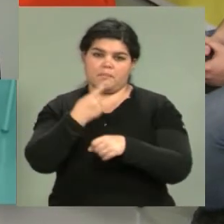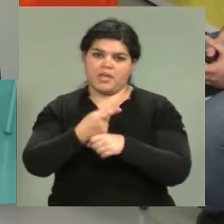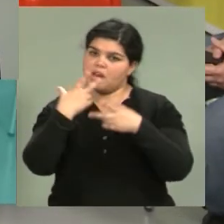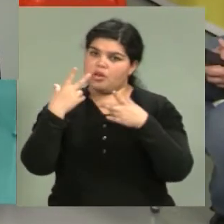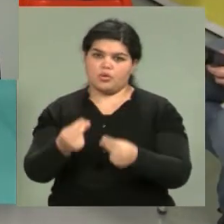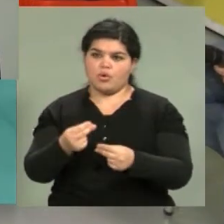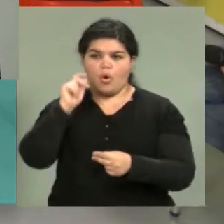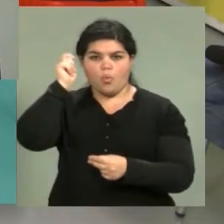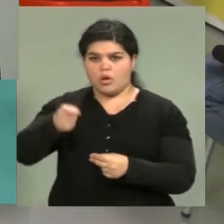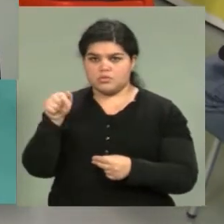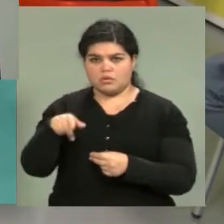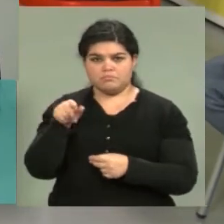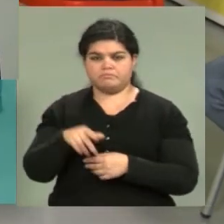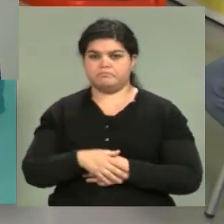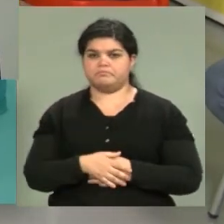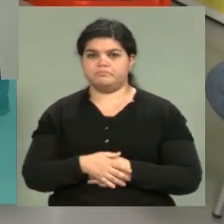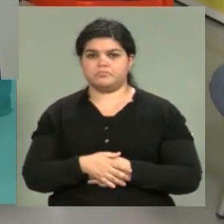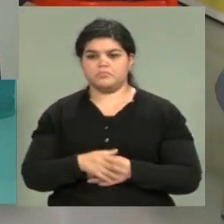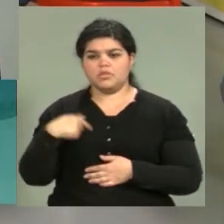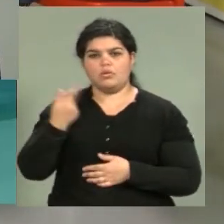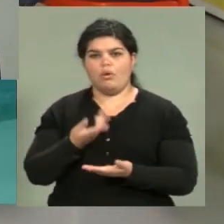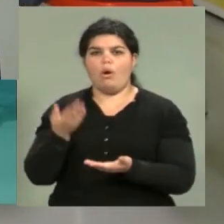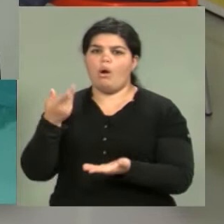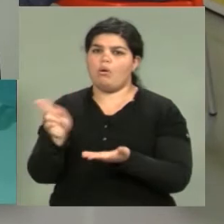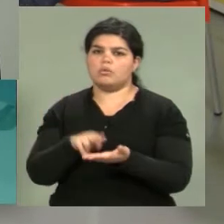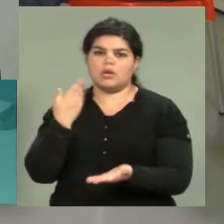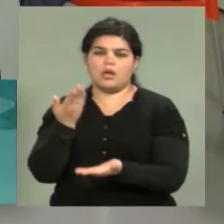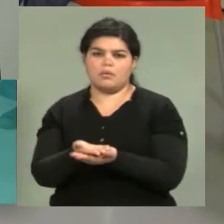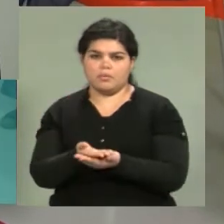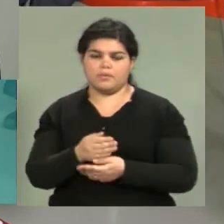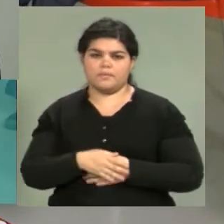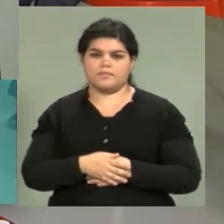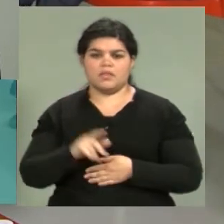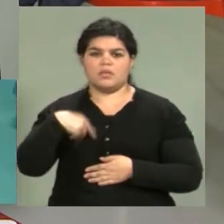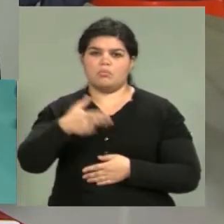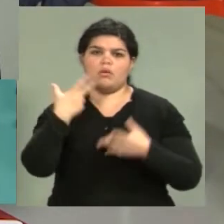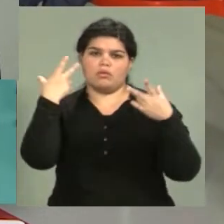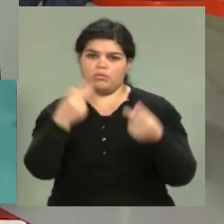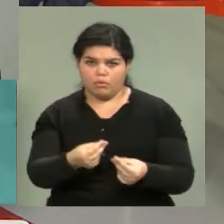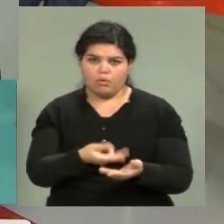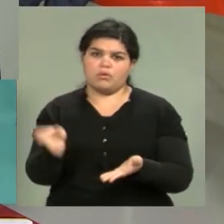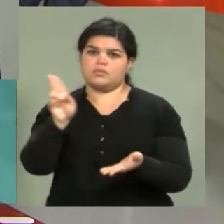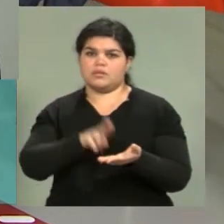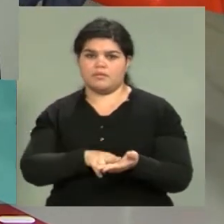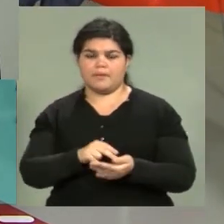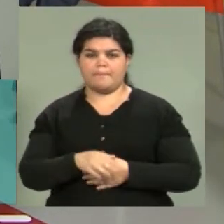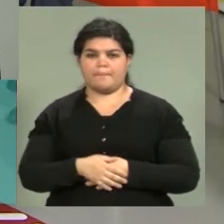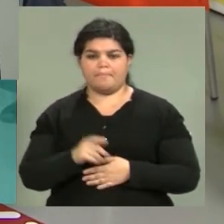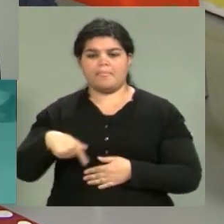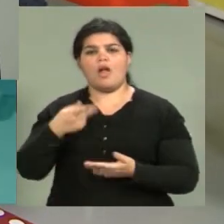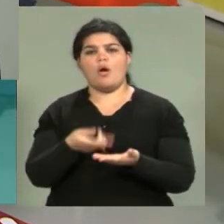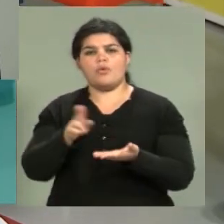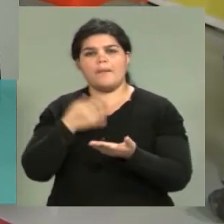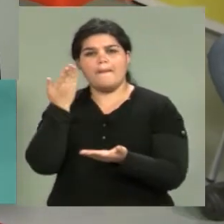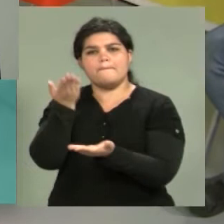esta jueza, fuimos rechazados, nosotros apelamos, fuimos a casación, fuimos rechazados, nos apelamos nuevamente y